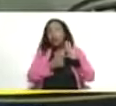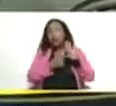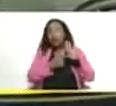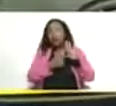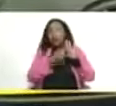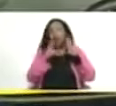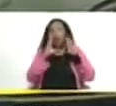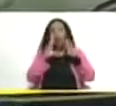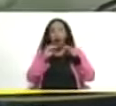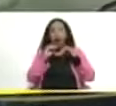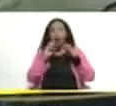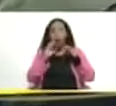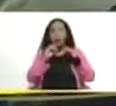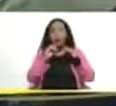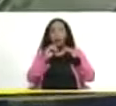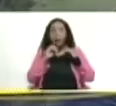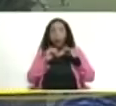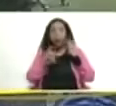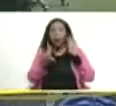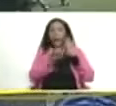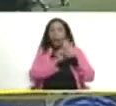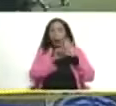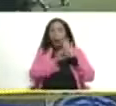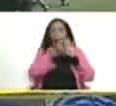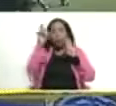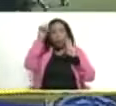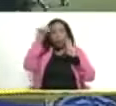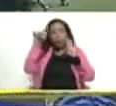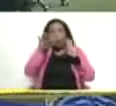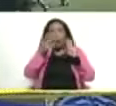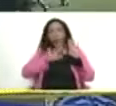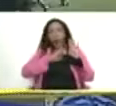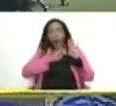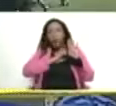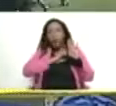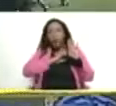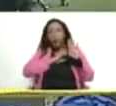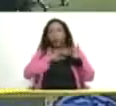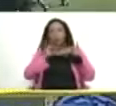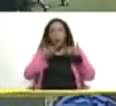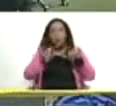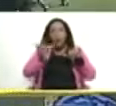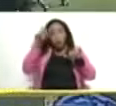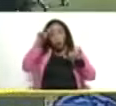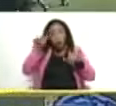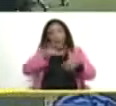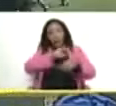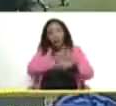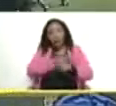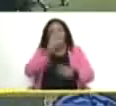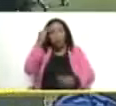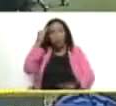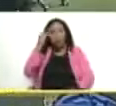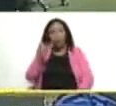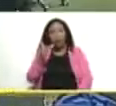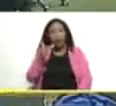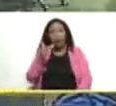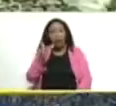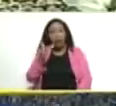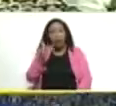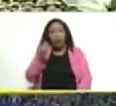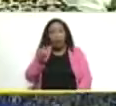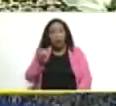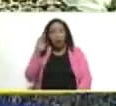habla con lenguaje de pueblo. Es la doctrina de nuestra fuerza militar en